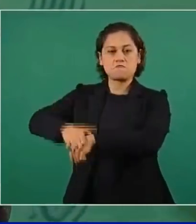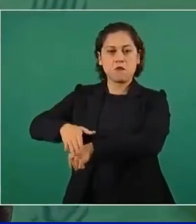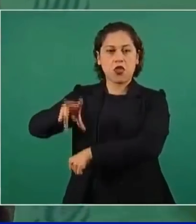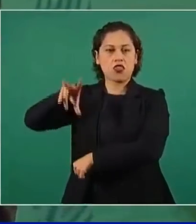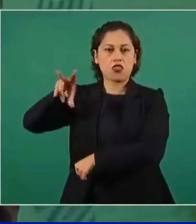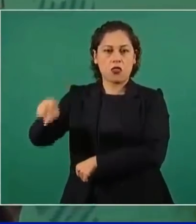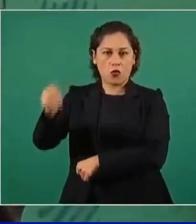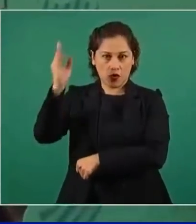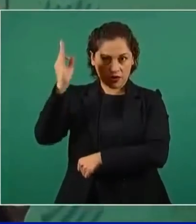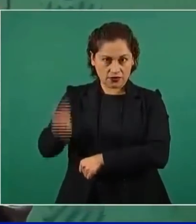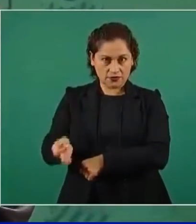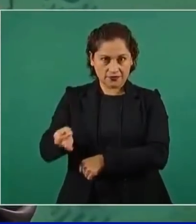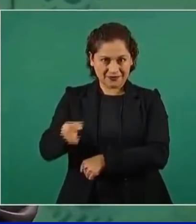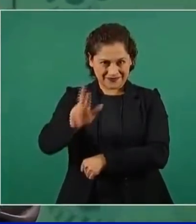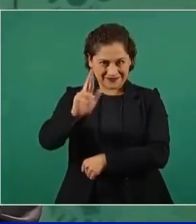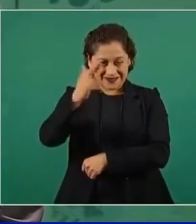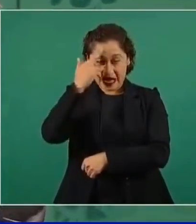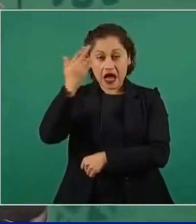de